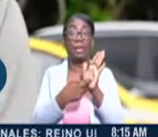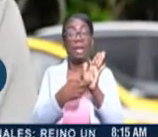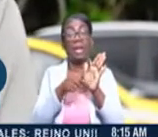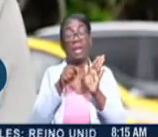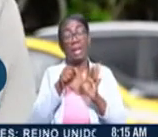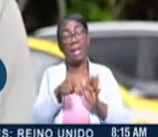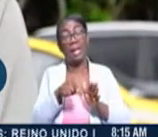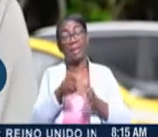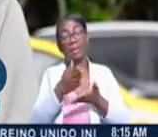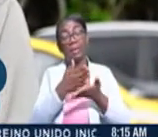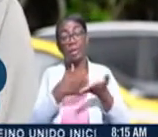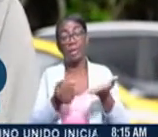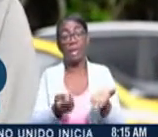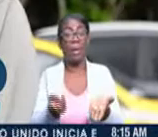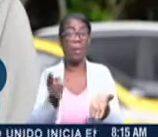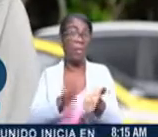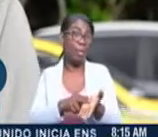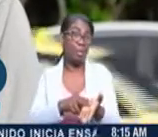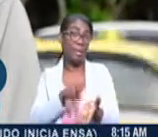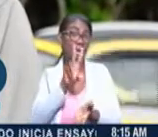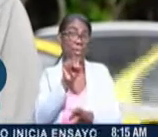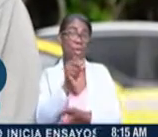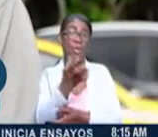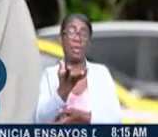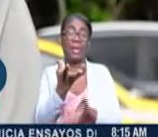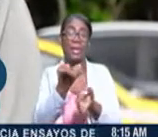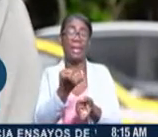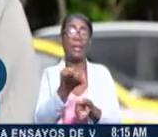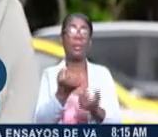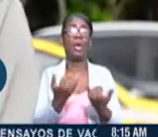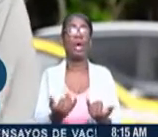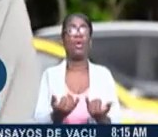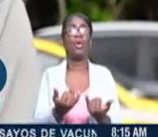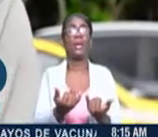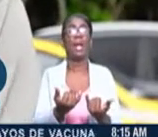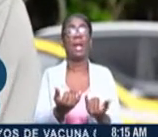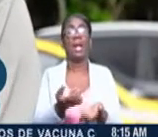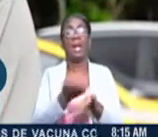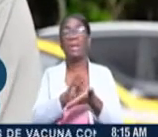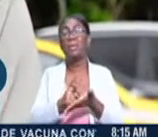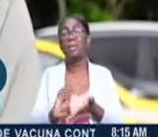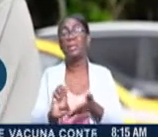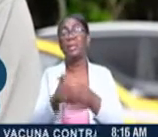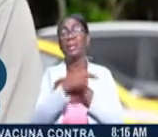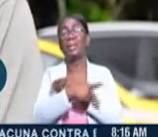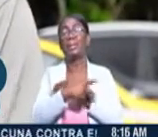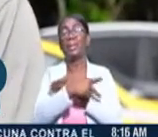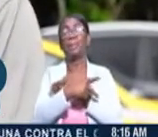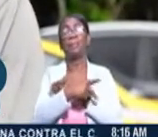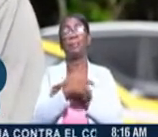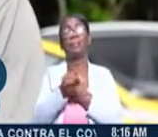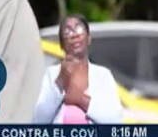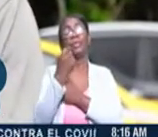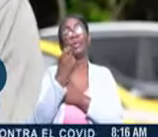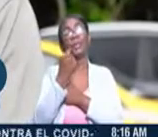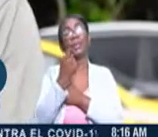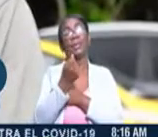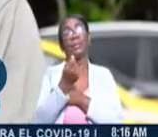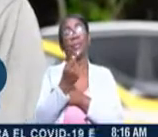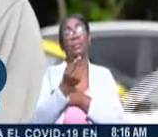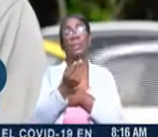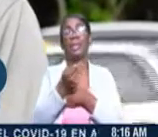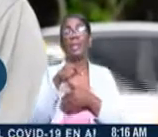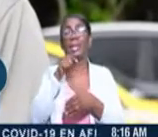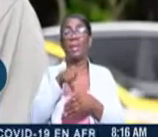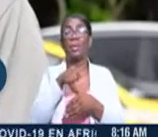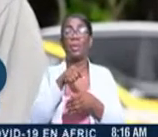coercitiva de multas y cosas no es lo que queremos en este momento de la economía del país. pero ellos tienen que entender que estamos en una fase delicada